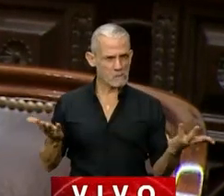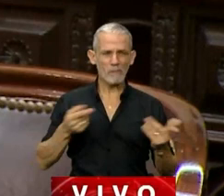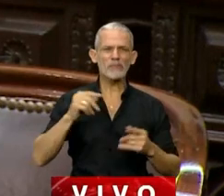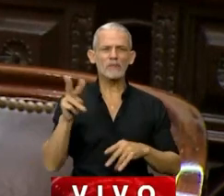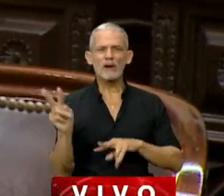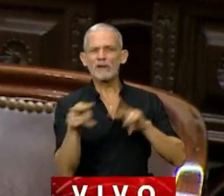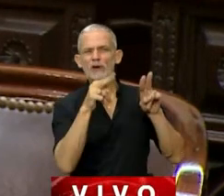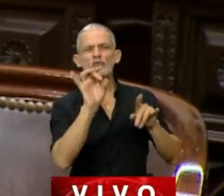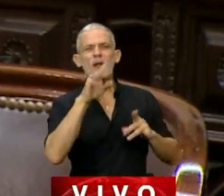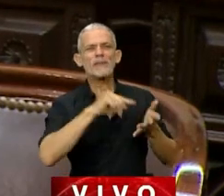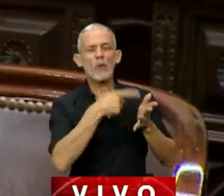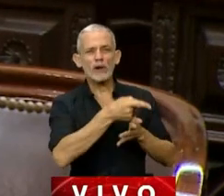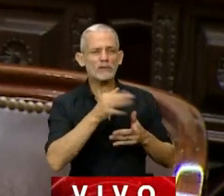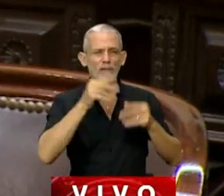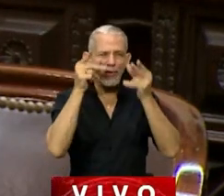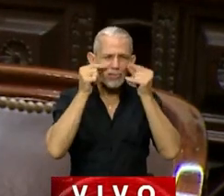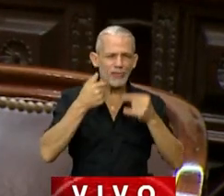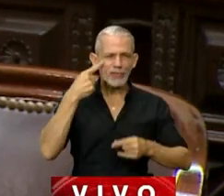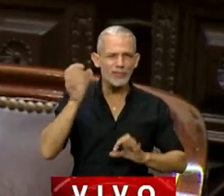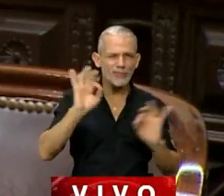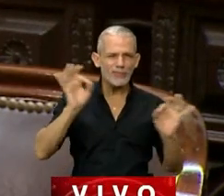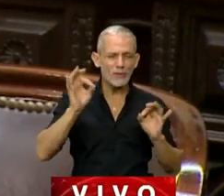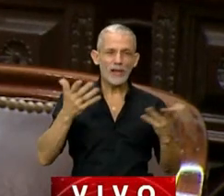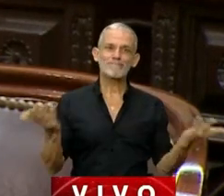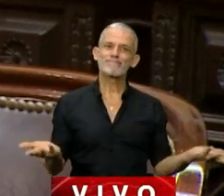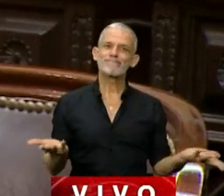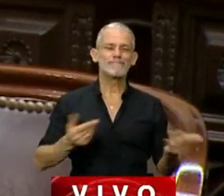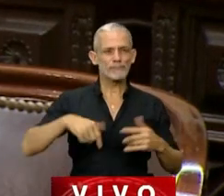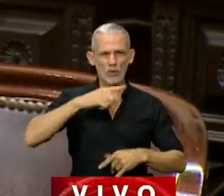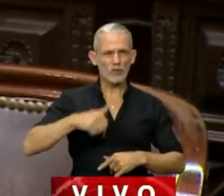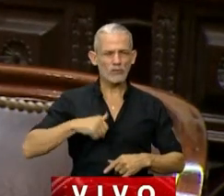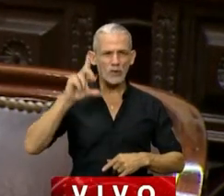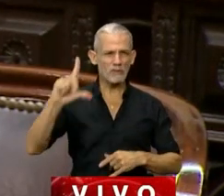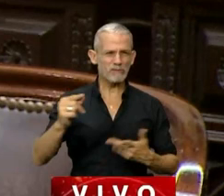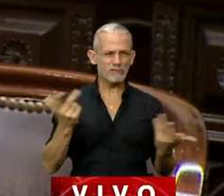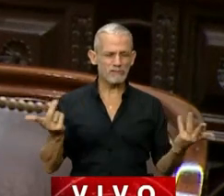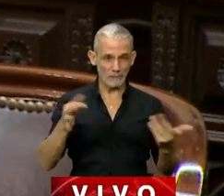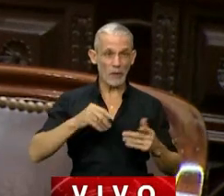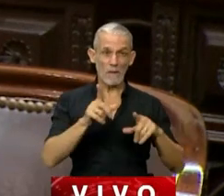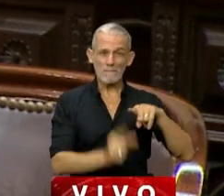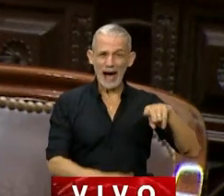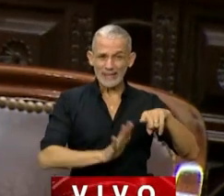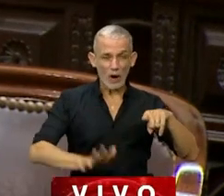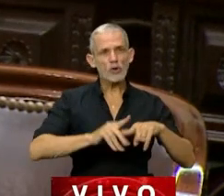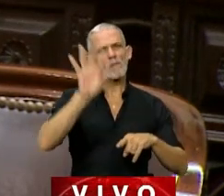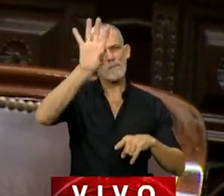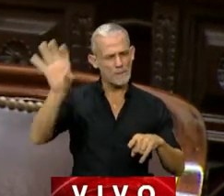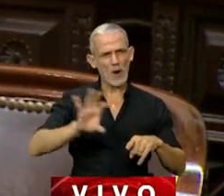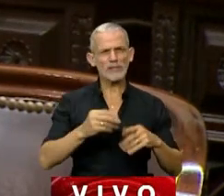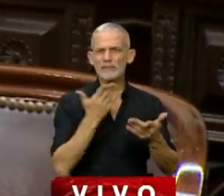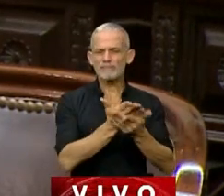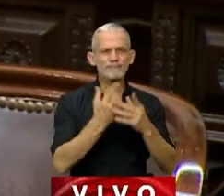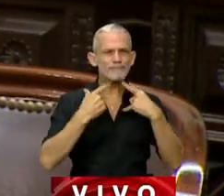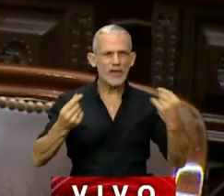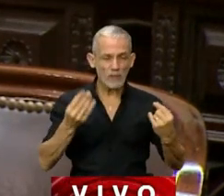sucede en Buenos Aires simplemente con esta miopía nos deja fuera de muchas cosas que los patagónicos en particular, pero muchas provincias estamos